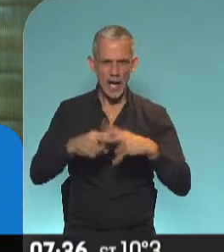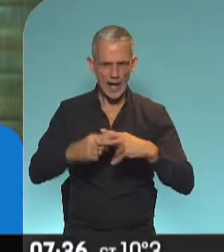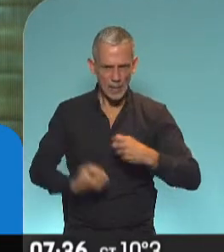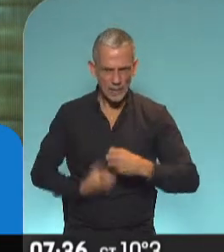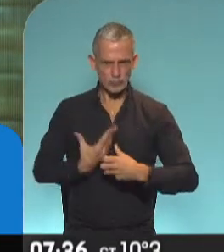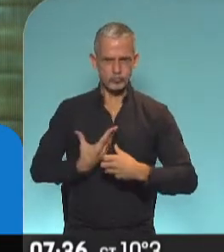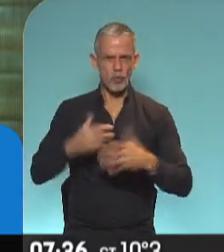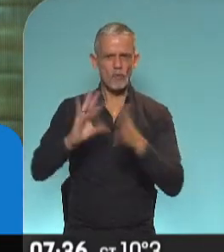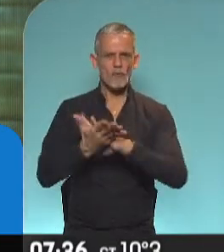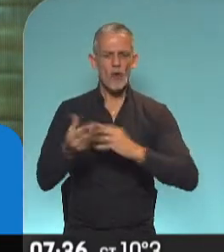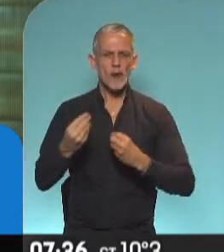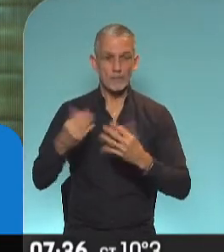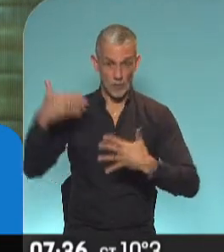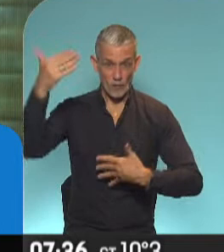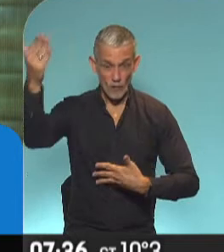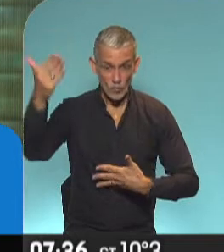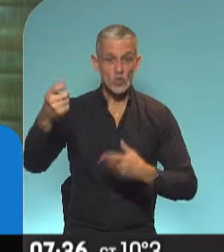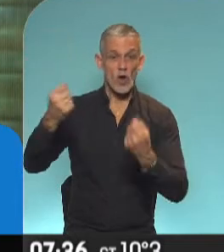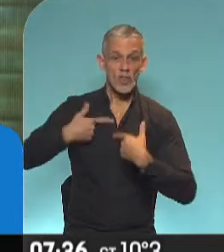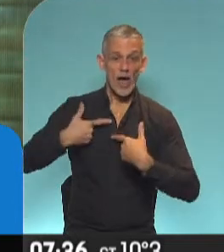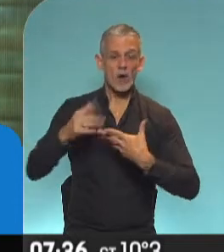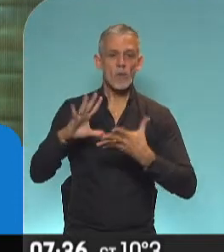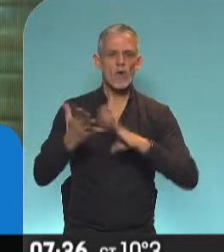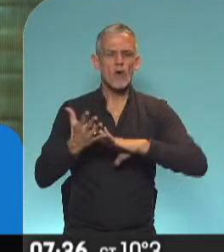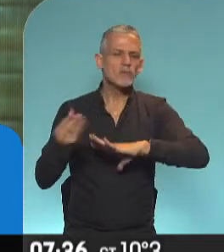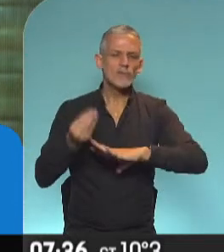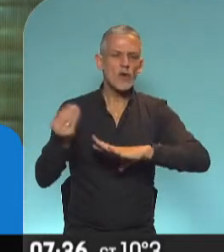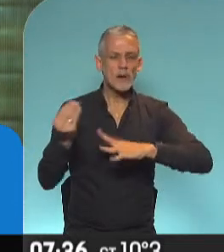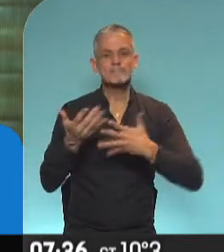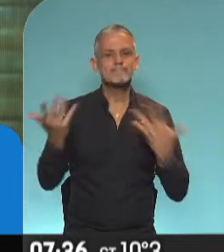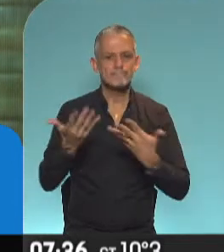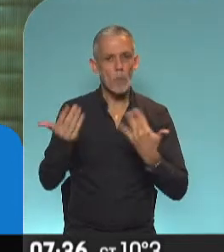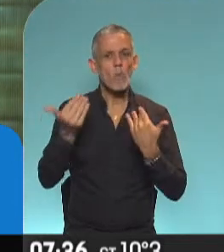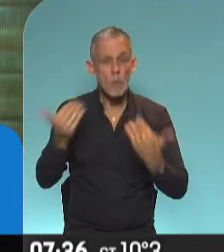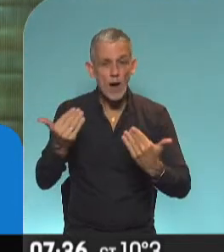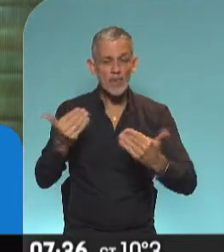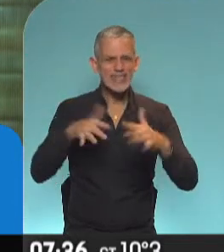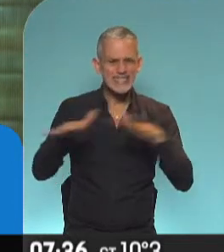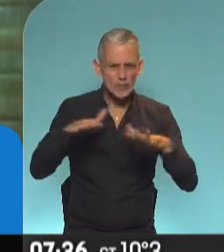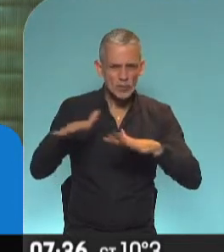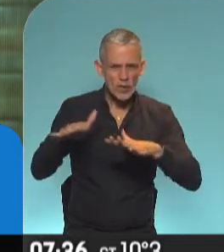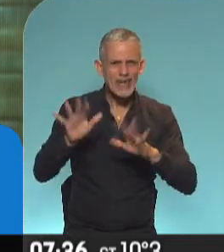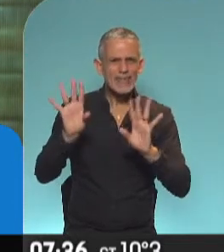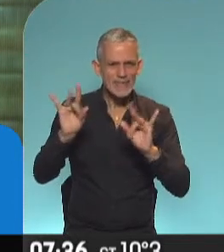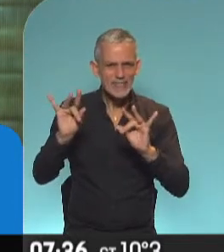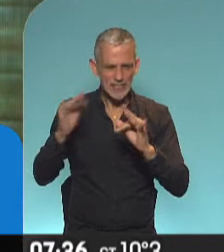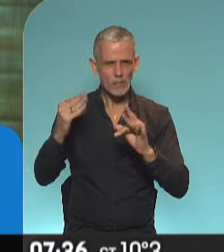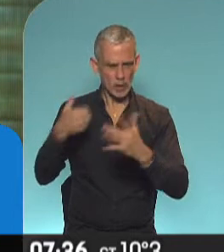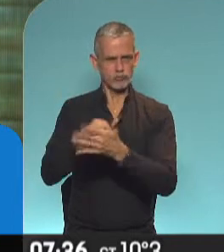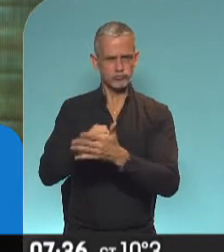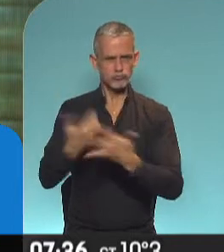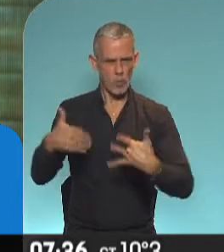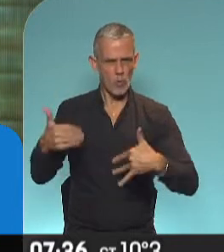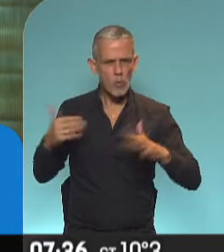que le permitan a futuro enfrentar en otras circunstancias, situaciones adversas o difíciles, y hacerlo